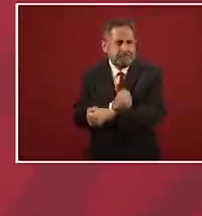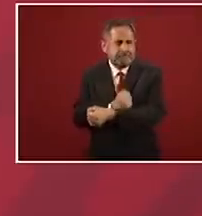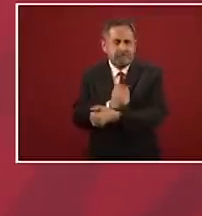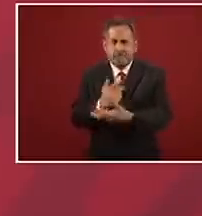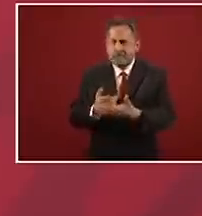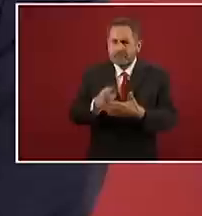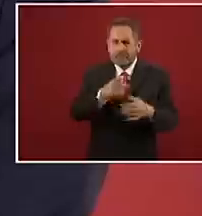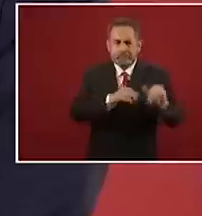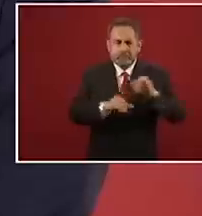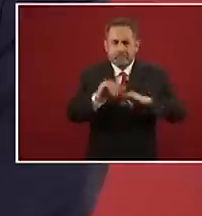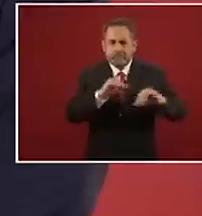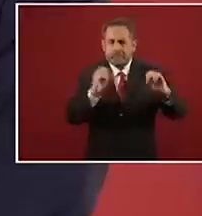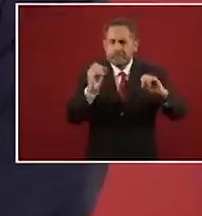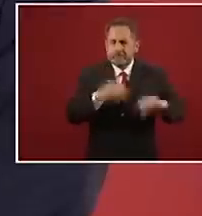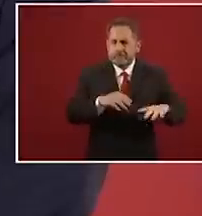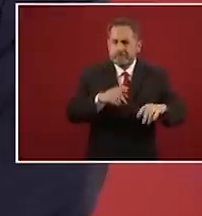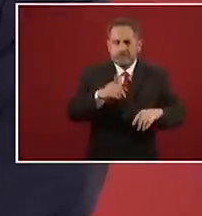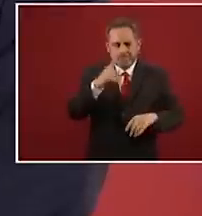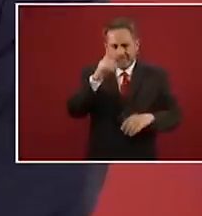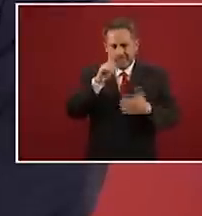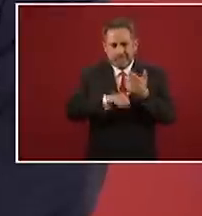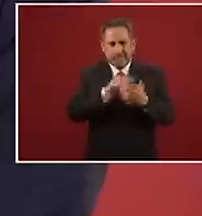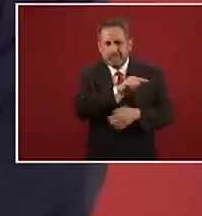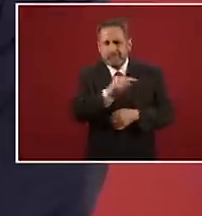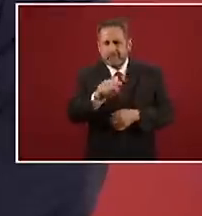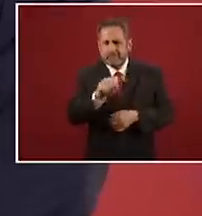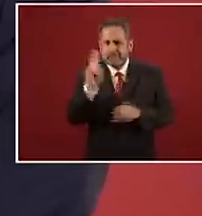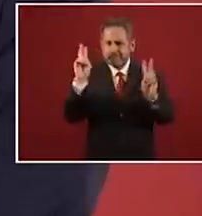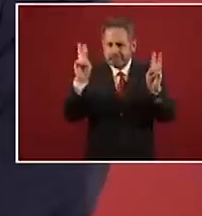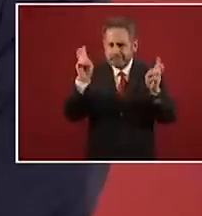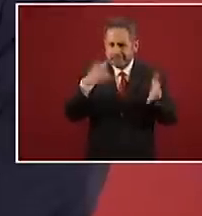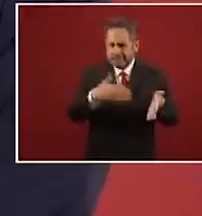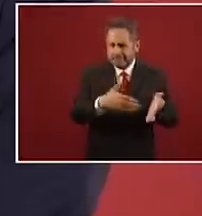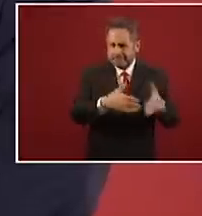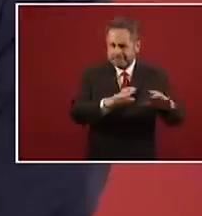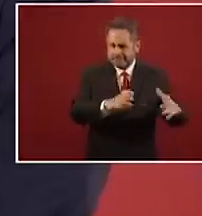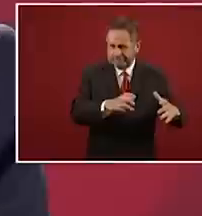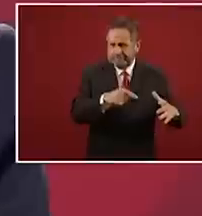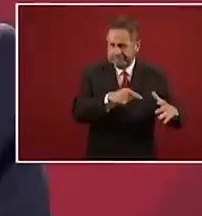laboratorios, las llamadas cocinas,